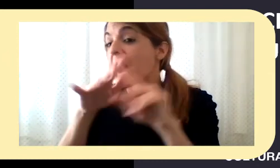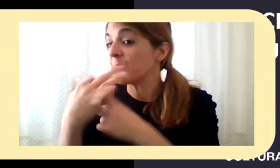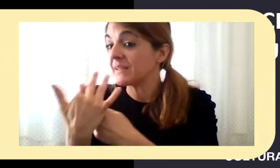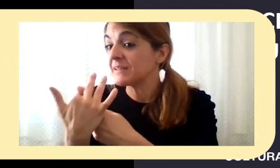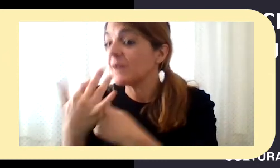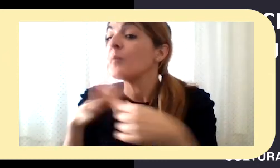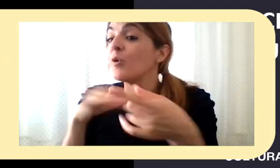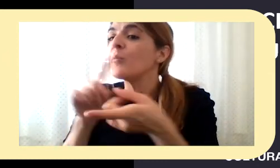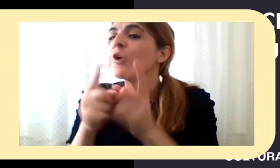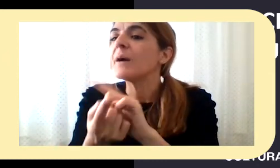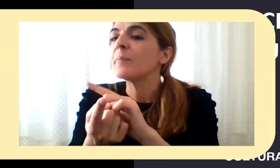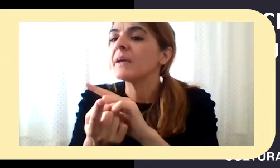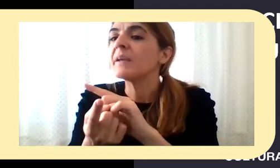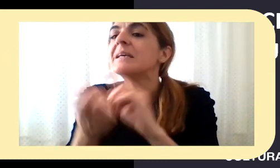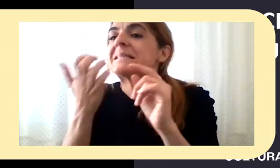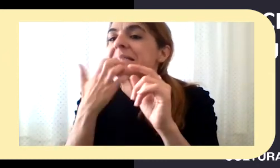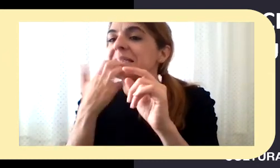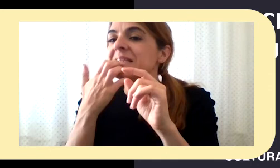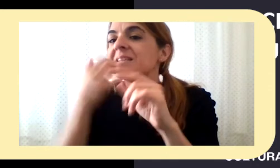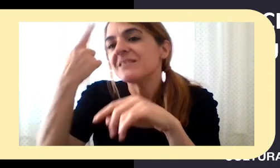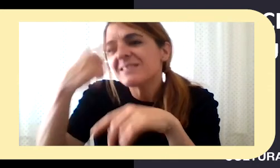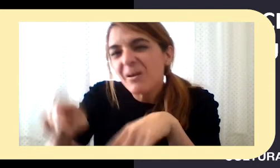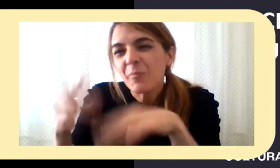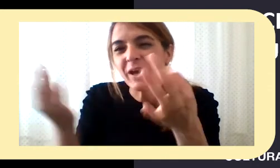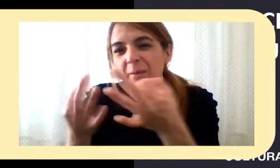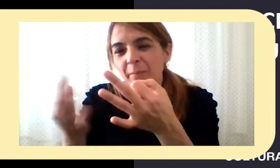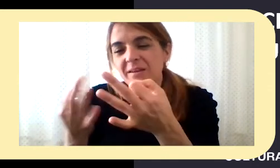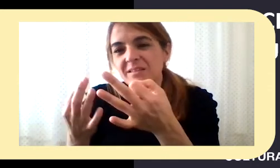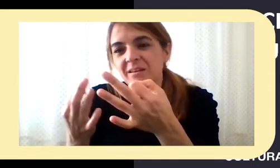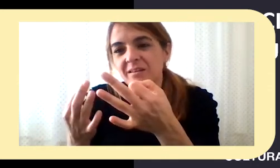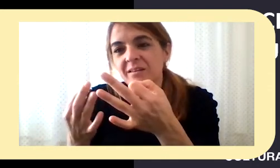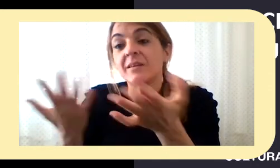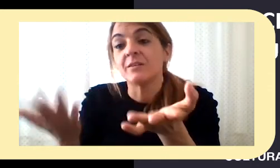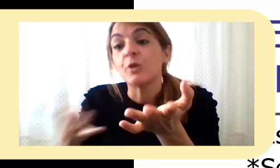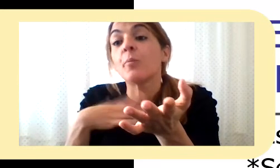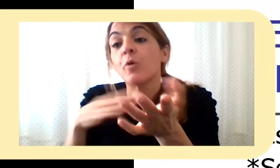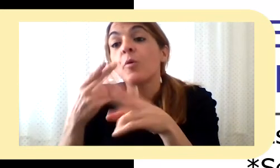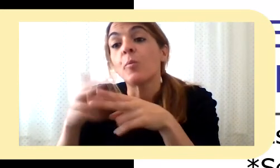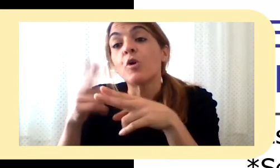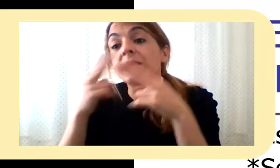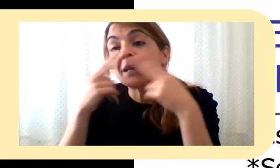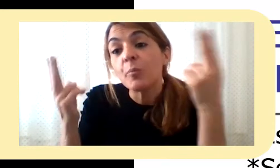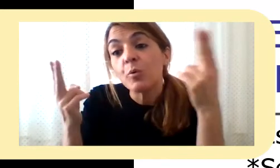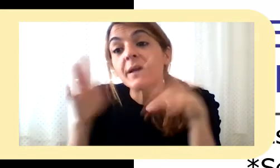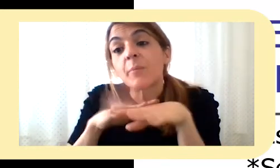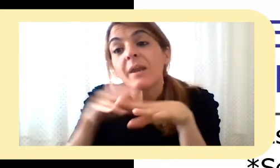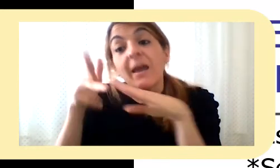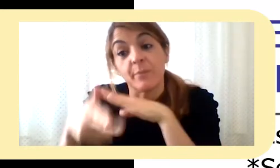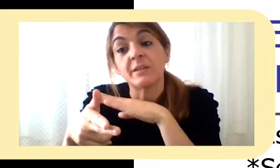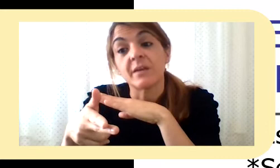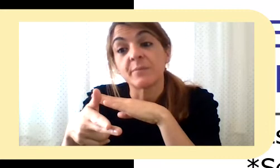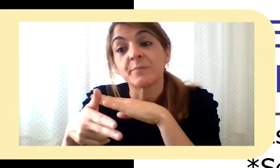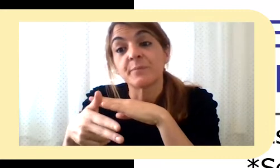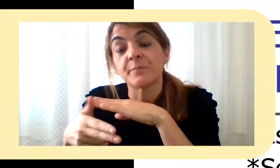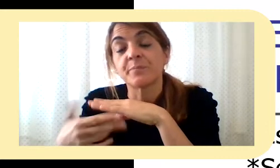cambiar si sabemos claro qué pasa, pues entonces podríamos tomar políticas públicas para poderlo evitar.